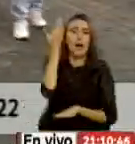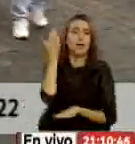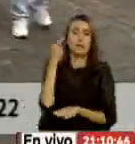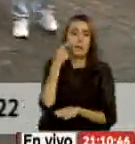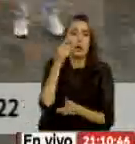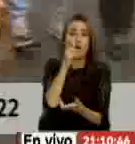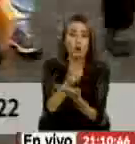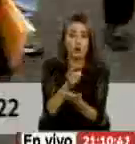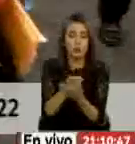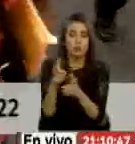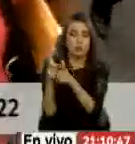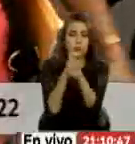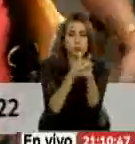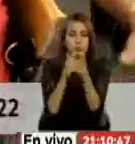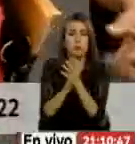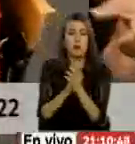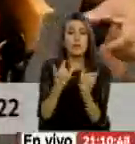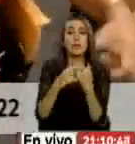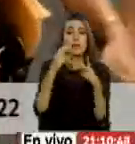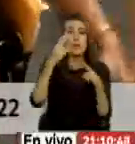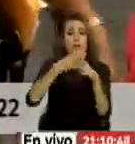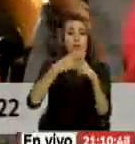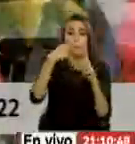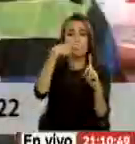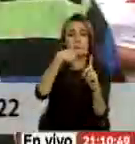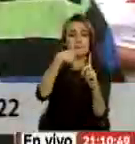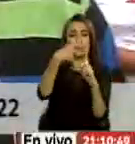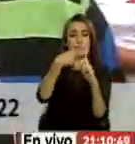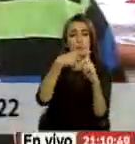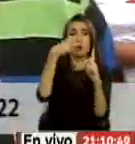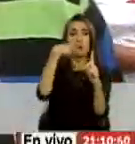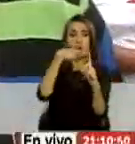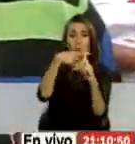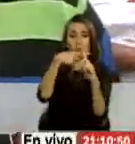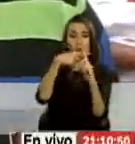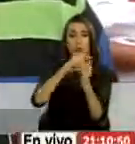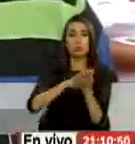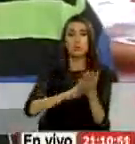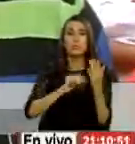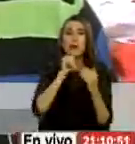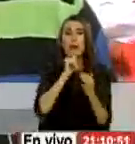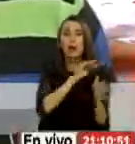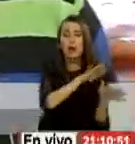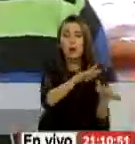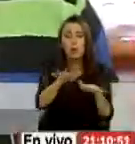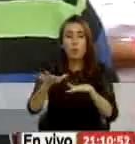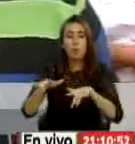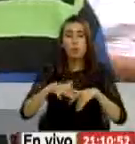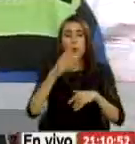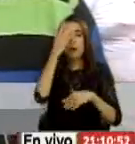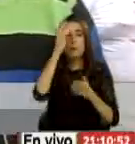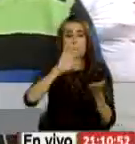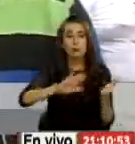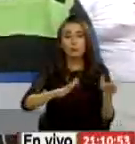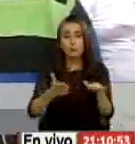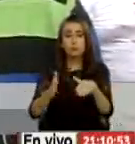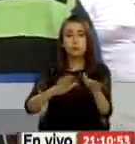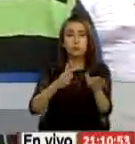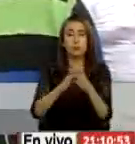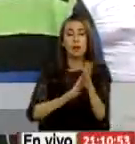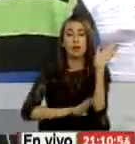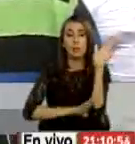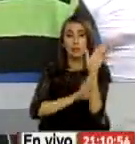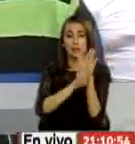Cadáveres y cruces sobre el agua terminaron en el río Guayas. Los trabajadores siempre han sido un factor fundamental en el desarrollo de un país, pues no, y hoy por